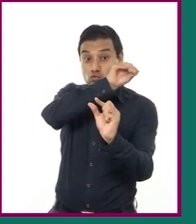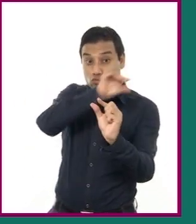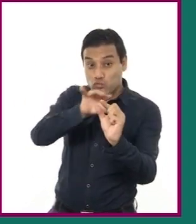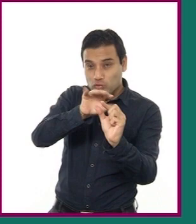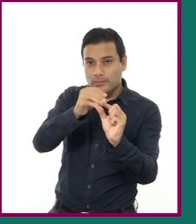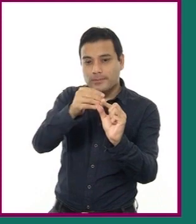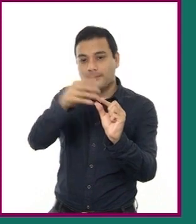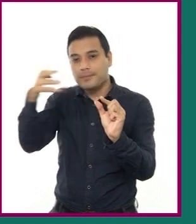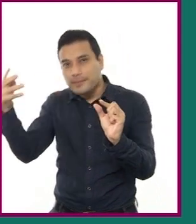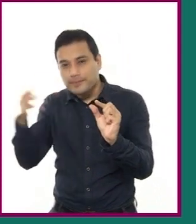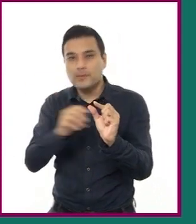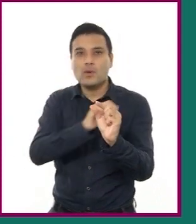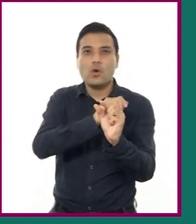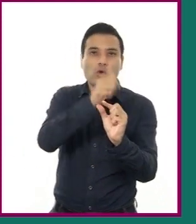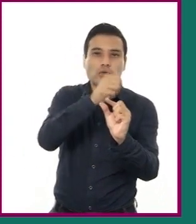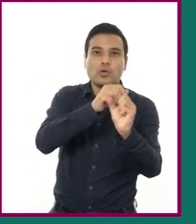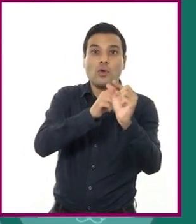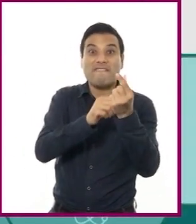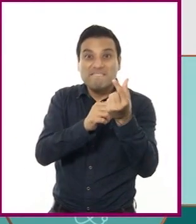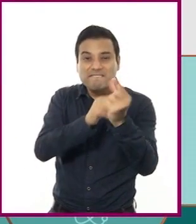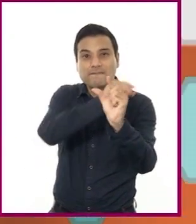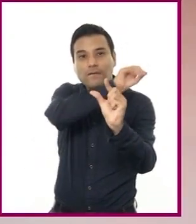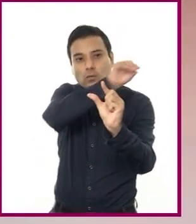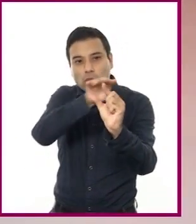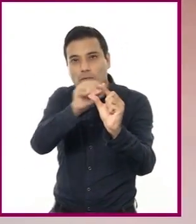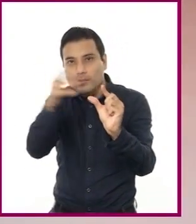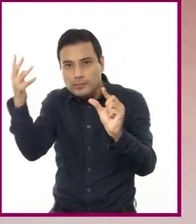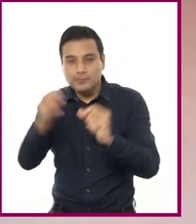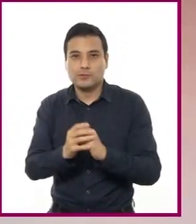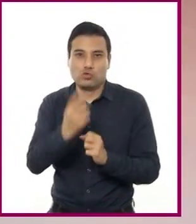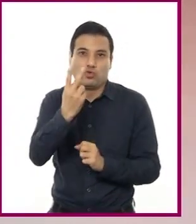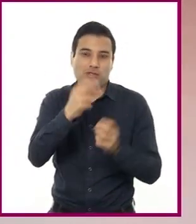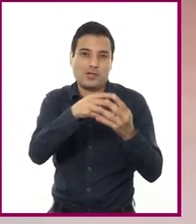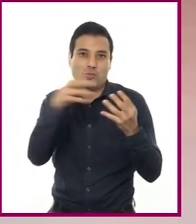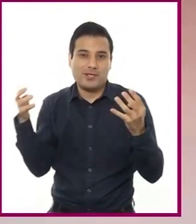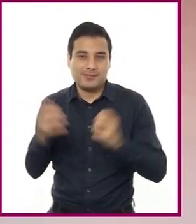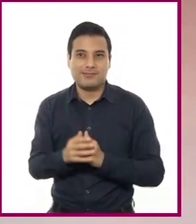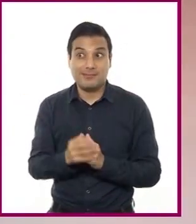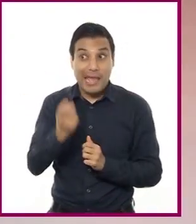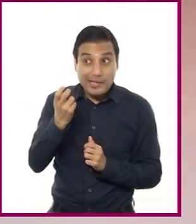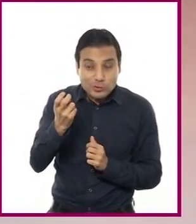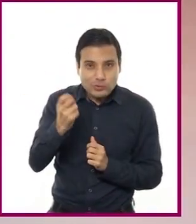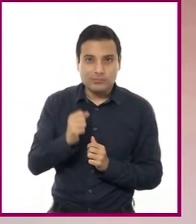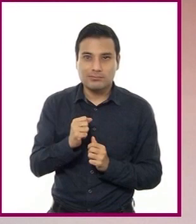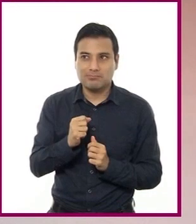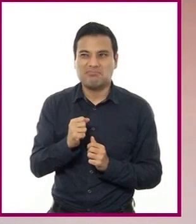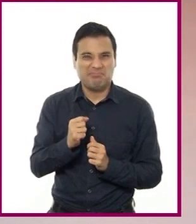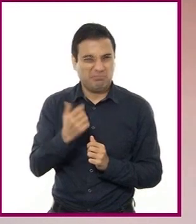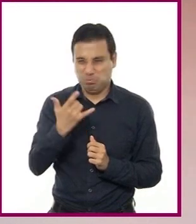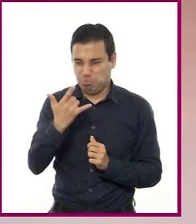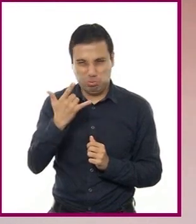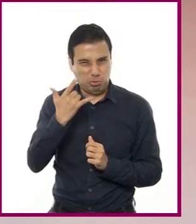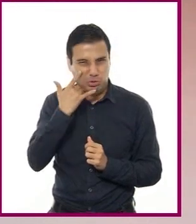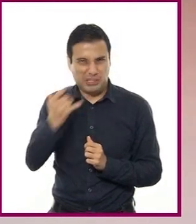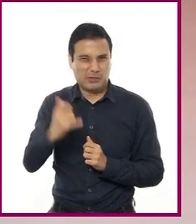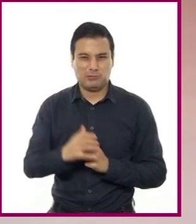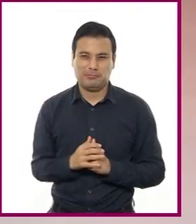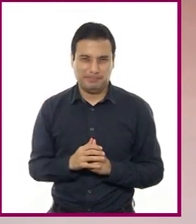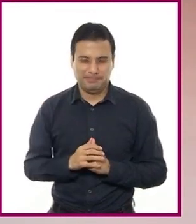diferente, lo que forma dos arcoíris. Este es uno de los más raros que se pueden